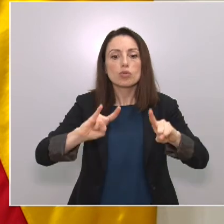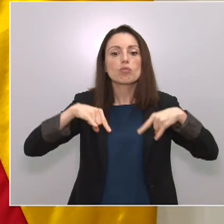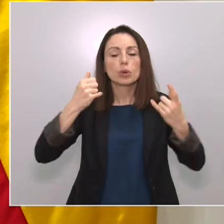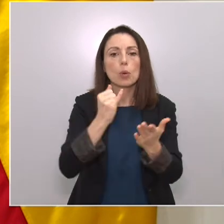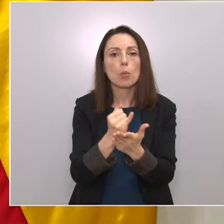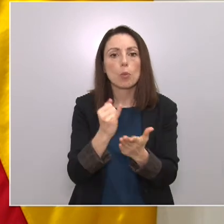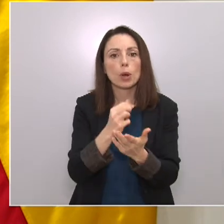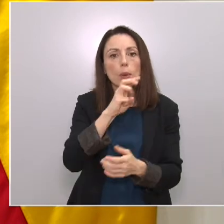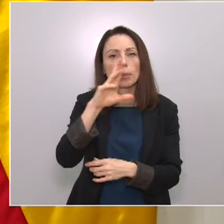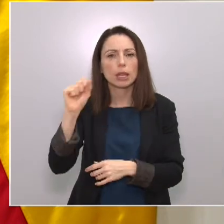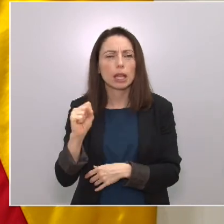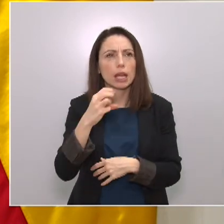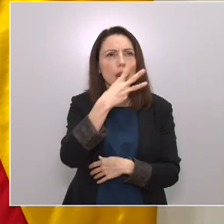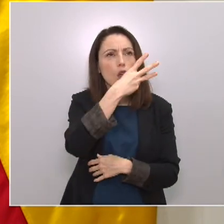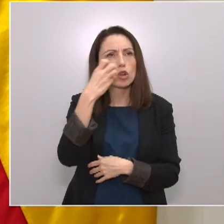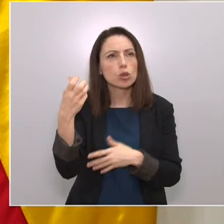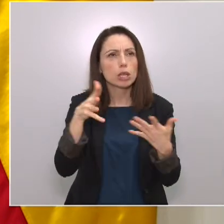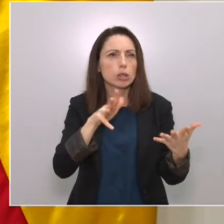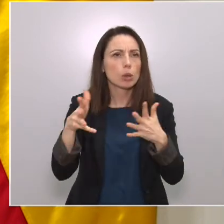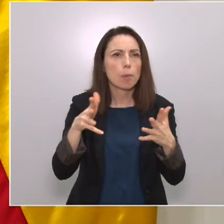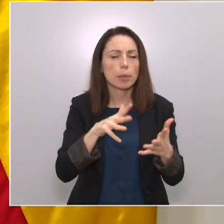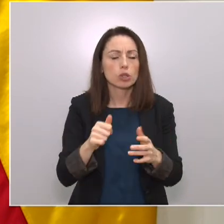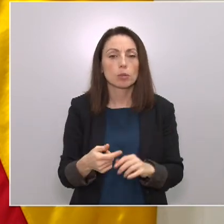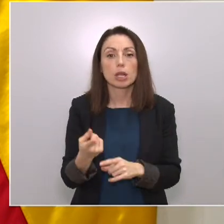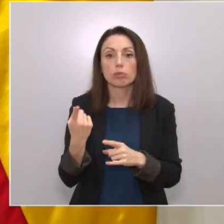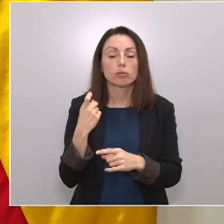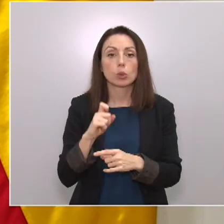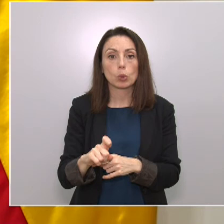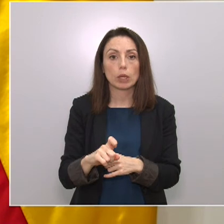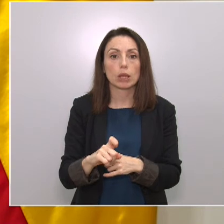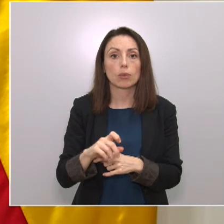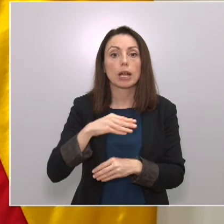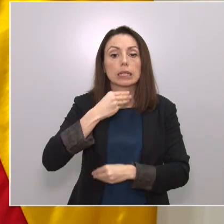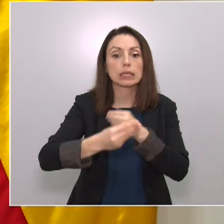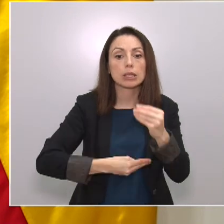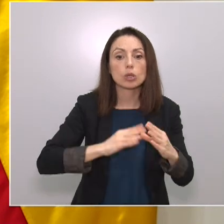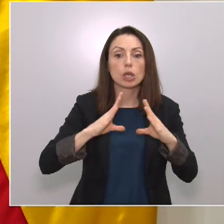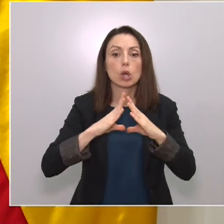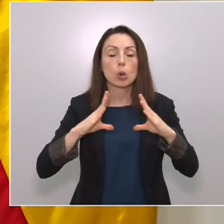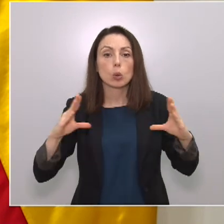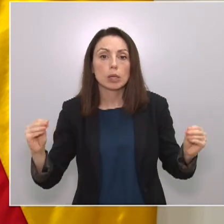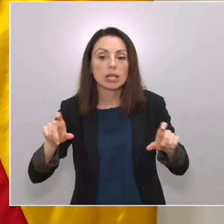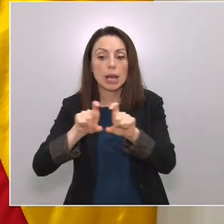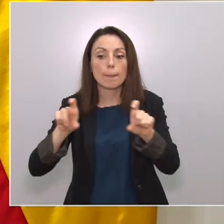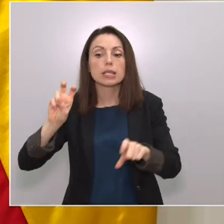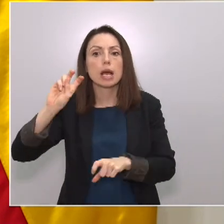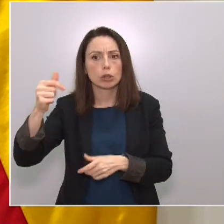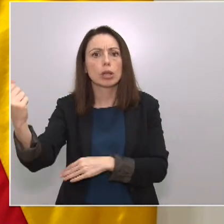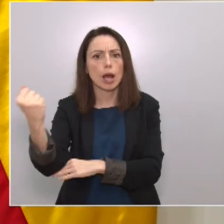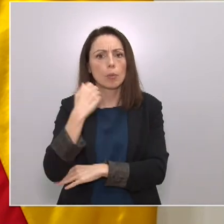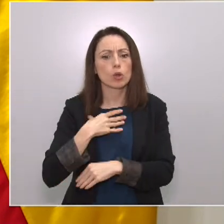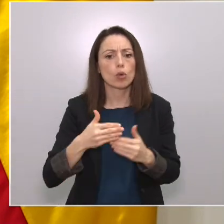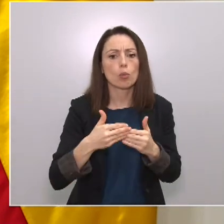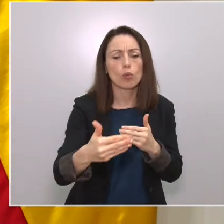hacen en la actualidad, que están en torno a 800, y no hemos echado mano de las nuevas universidades y otras empresas que estarían dispuestas a apoyarnos